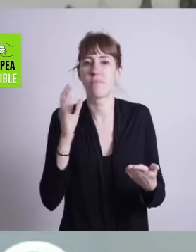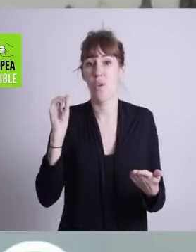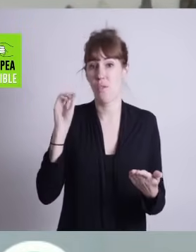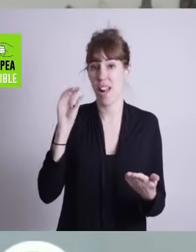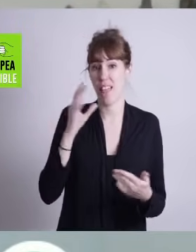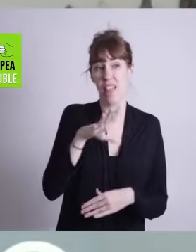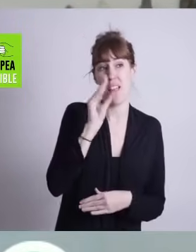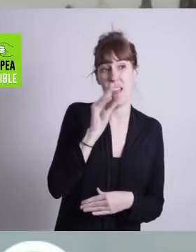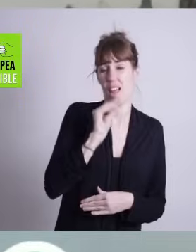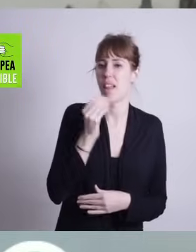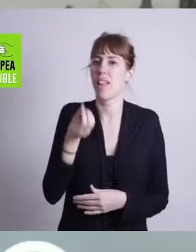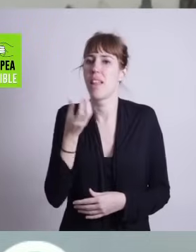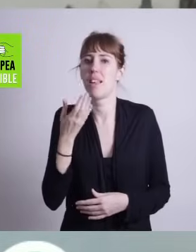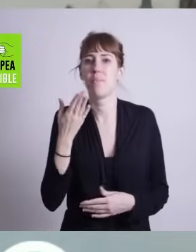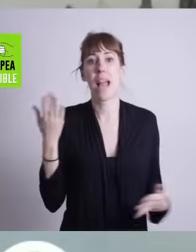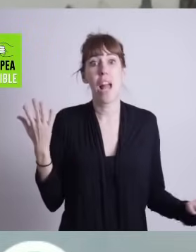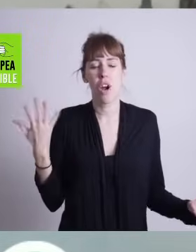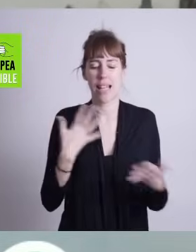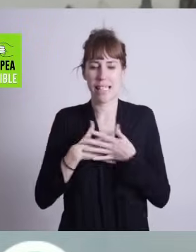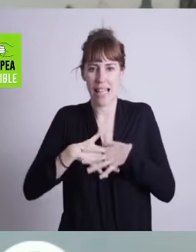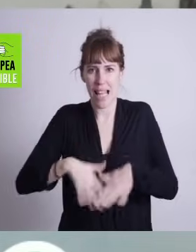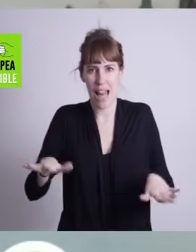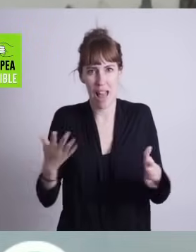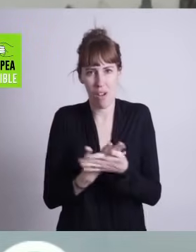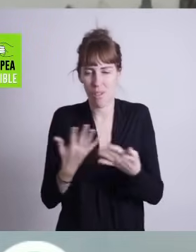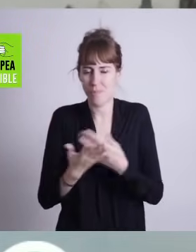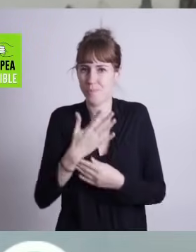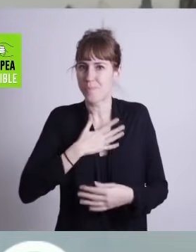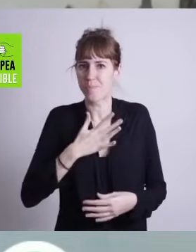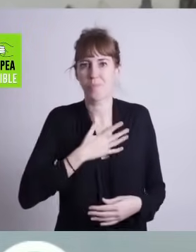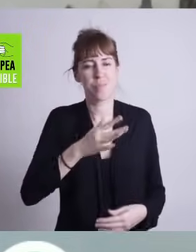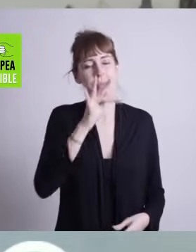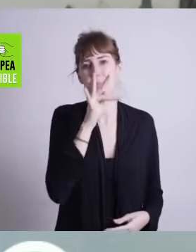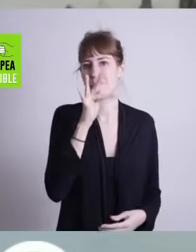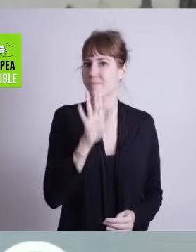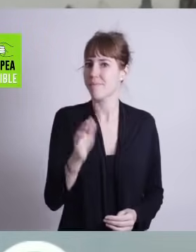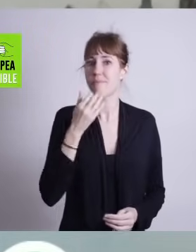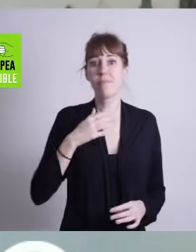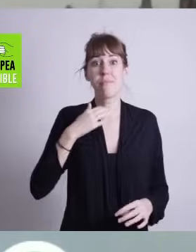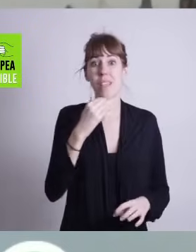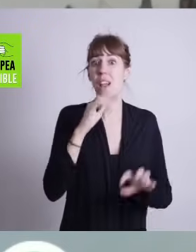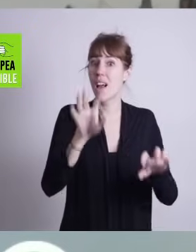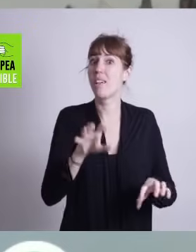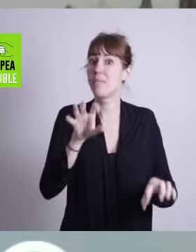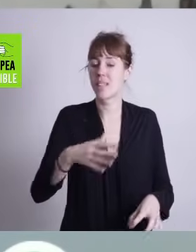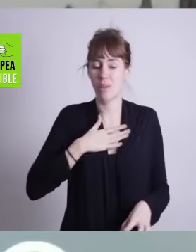no lo tendremos integrado, no lo habremos hecho nuestro, y cuando algo que aprendemos no lo hacemos nuestro, no nos sirve de mucho.